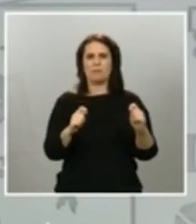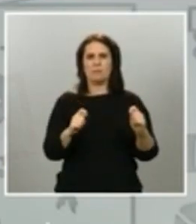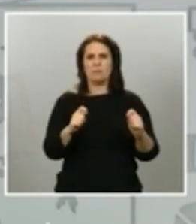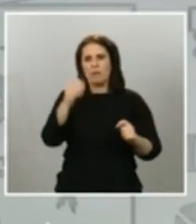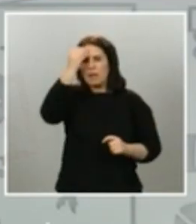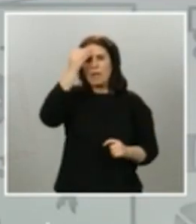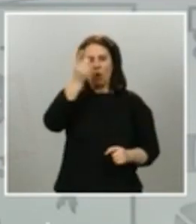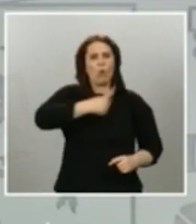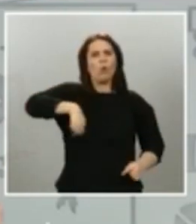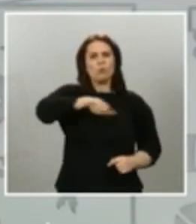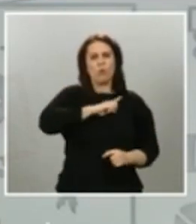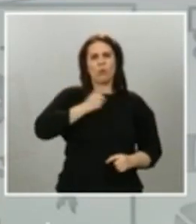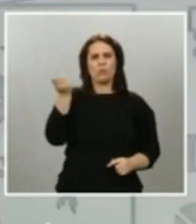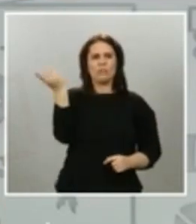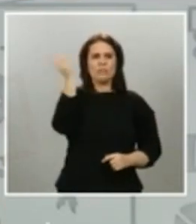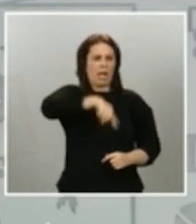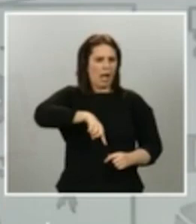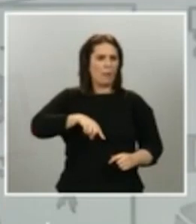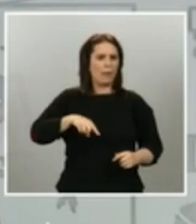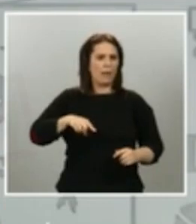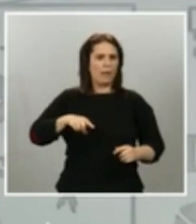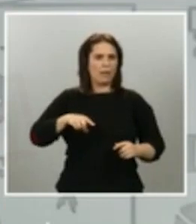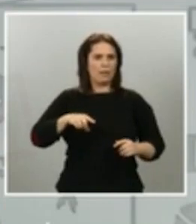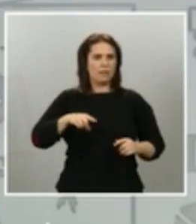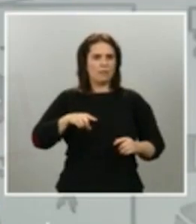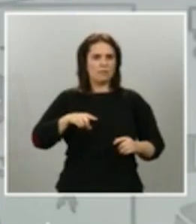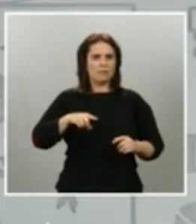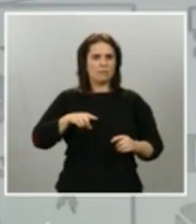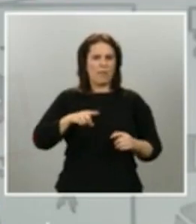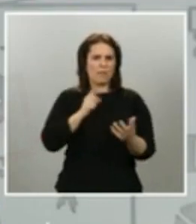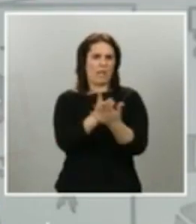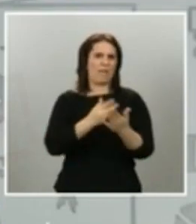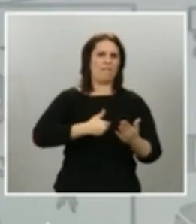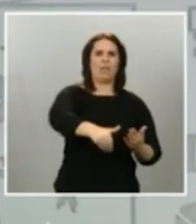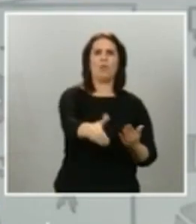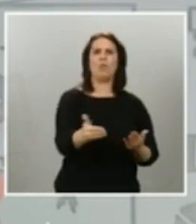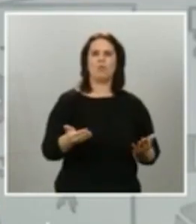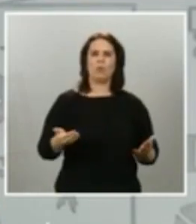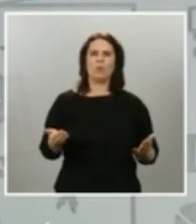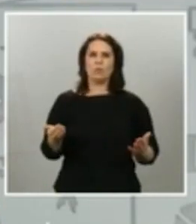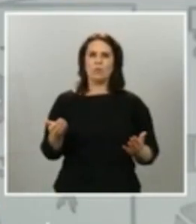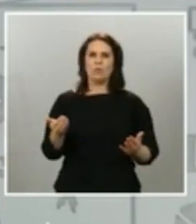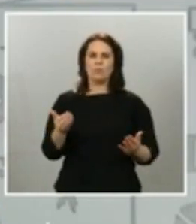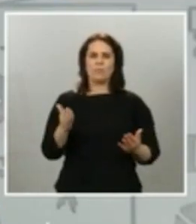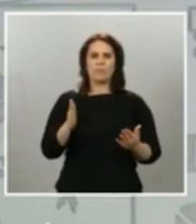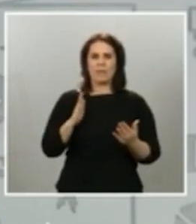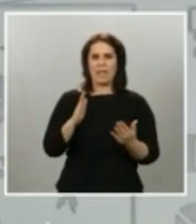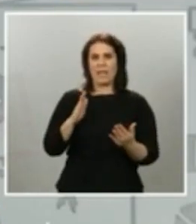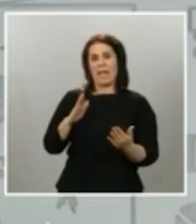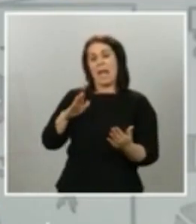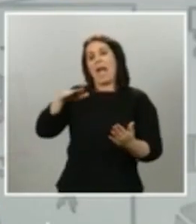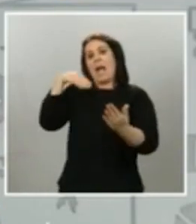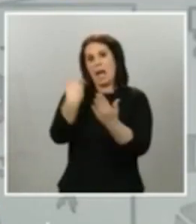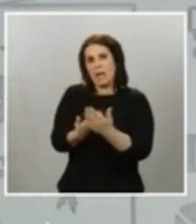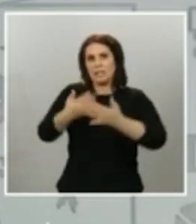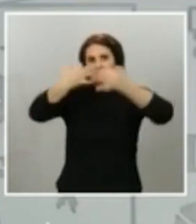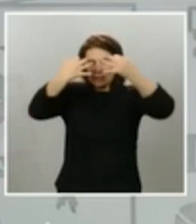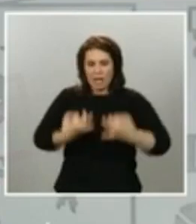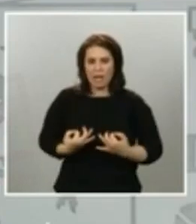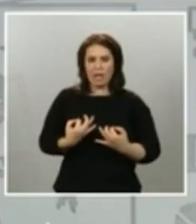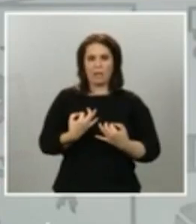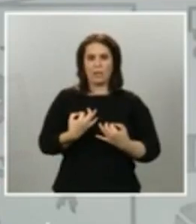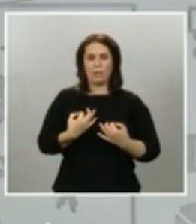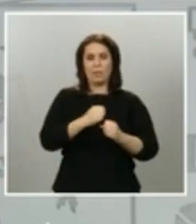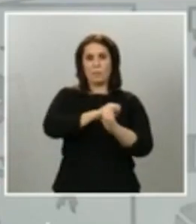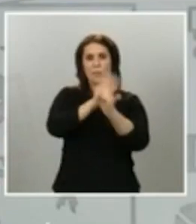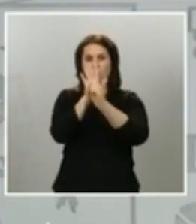mayor número de fallecidos por habitante conocemos muy bien el mayor número contagios en los servicios de asistencia médica